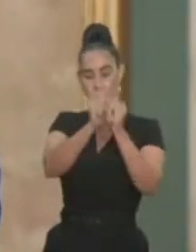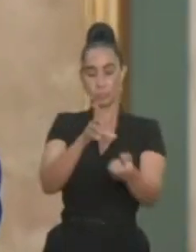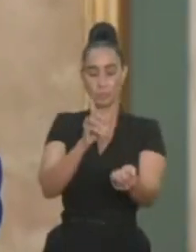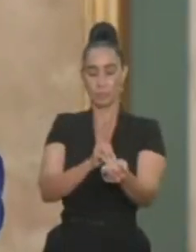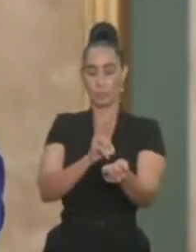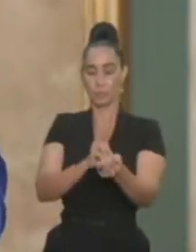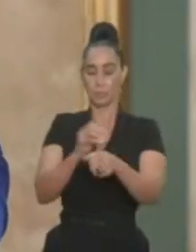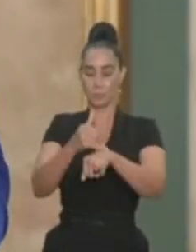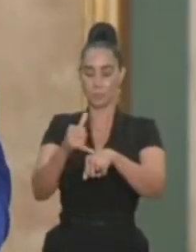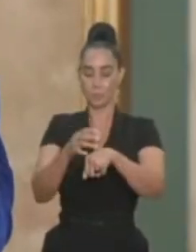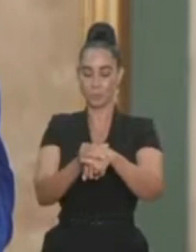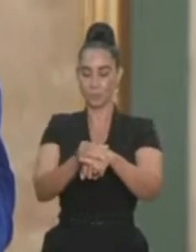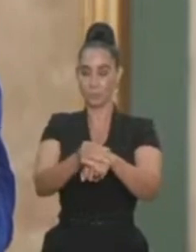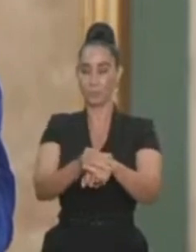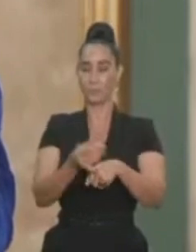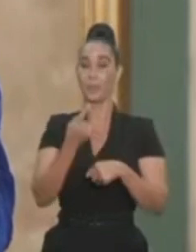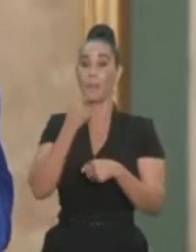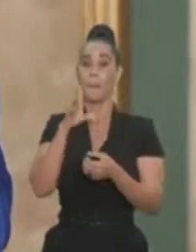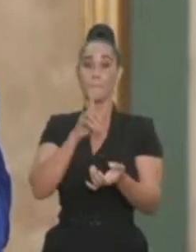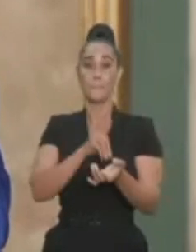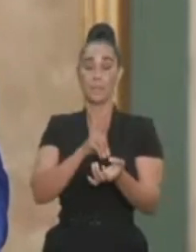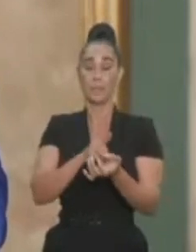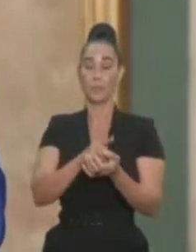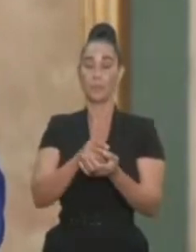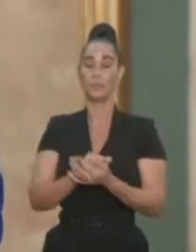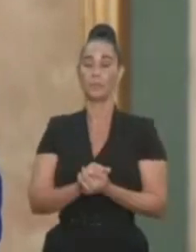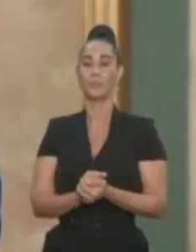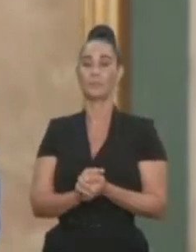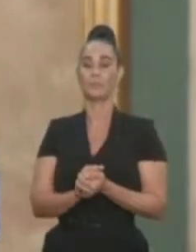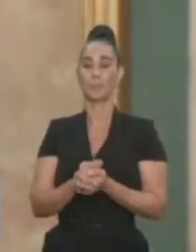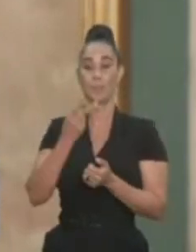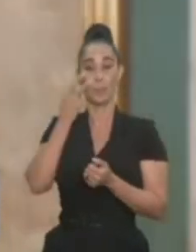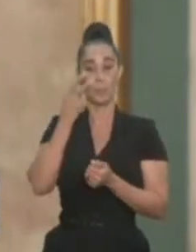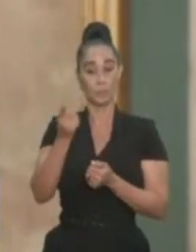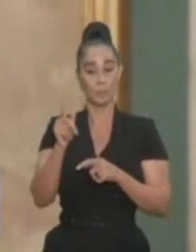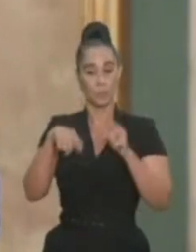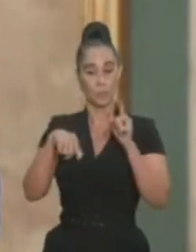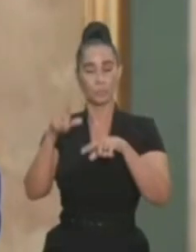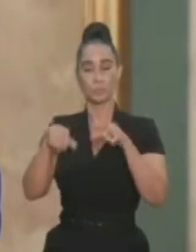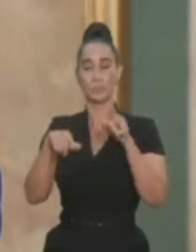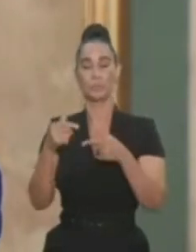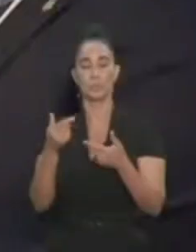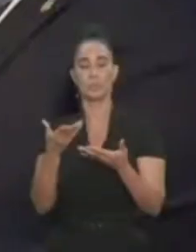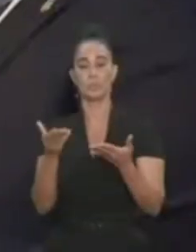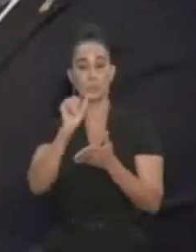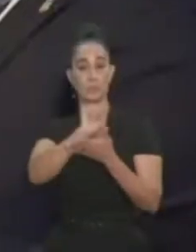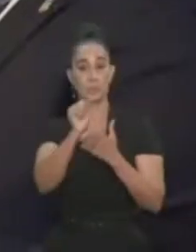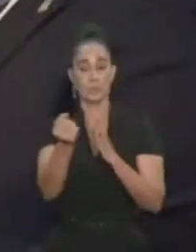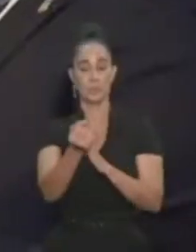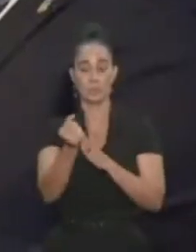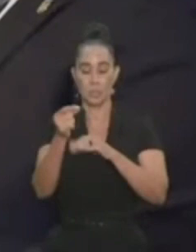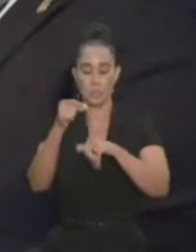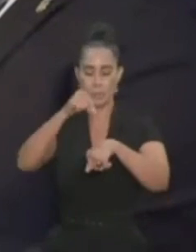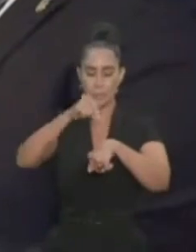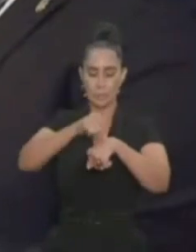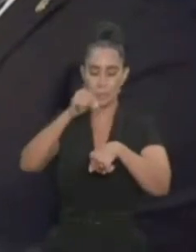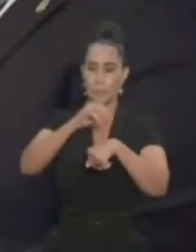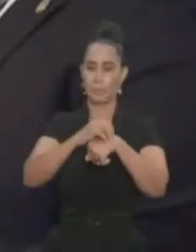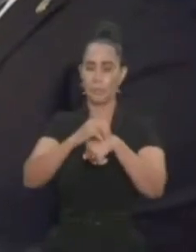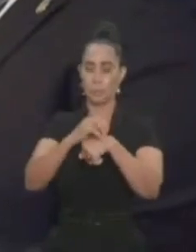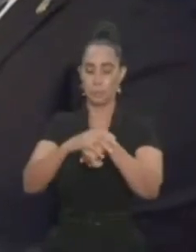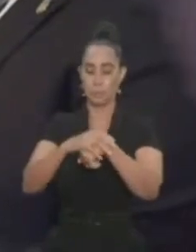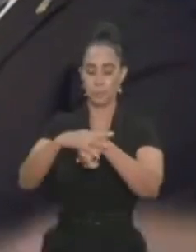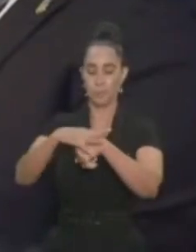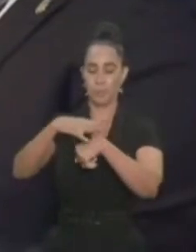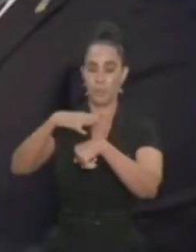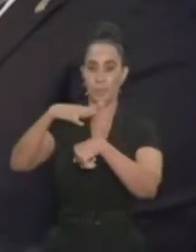esa operación. Y me dijo el médico, yo he visto varios casos de que se